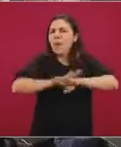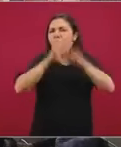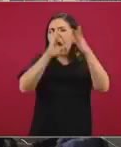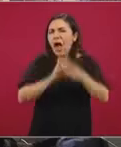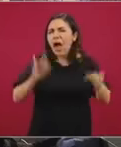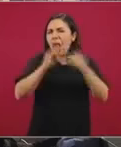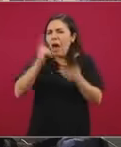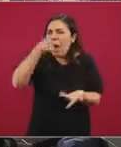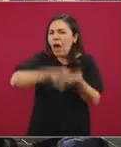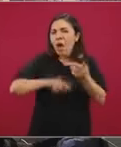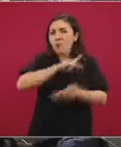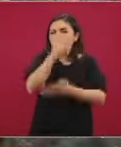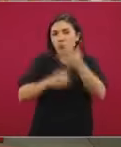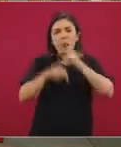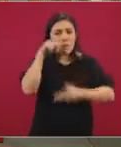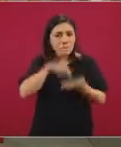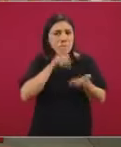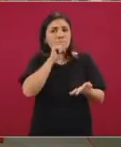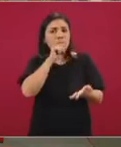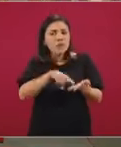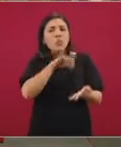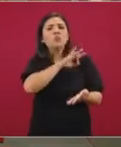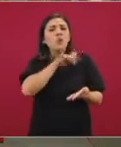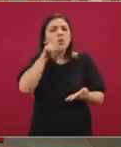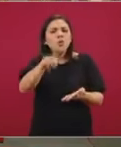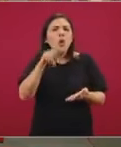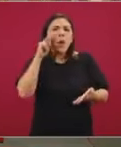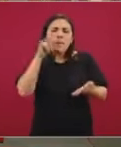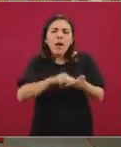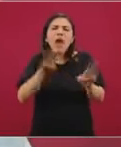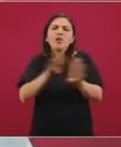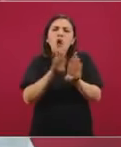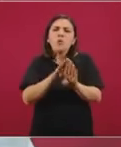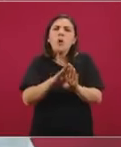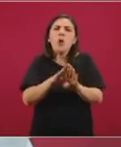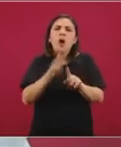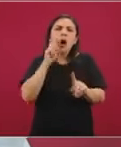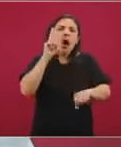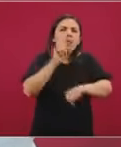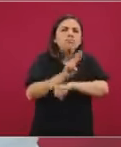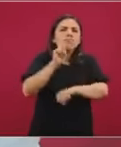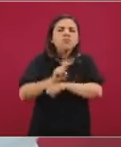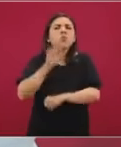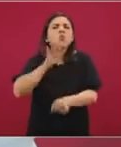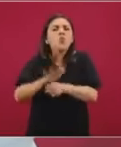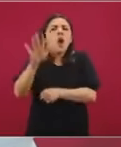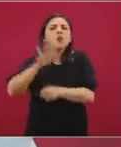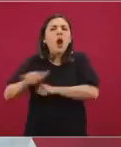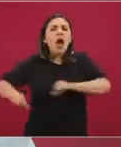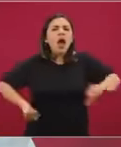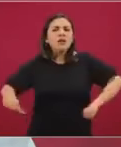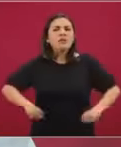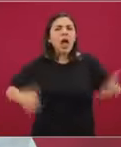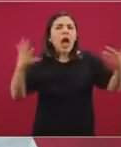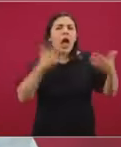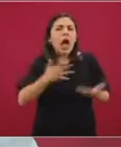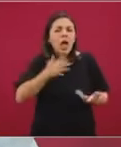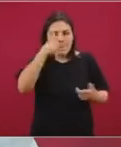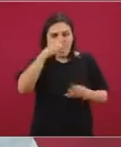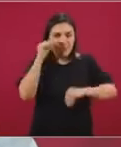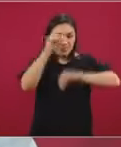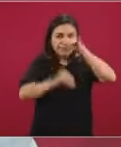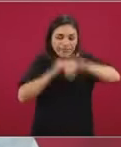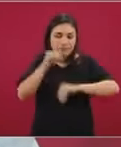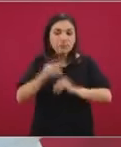a tener el programa y ahí pueden ir dando seguimiento a las actividades que vamos a estar